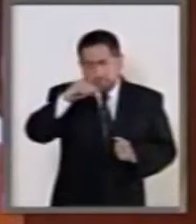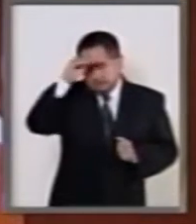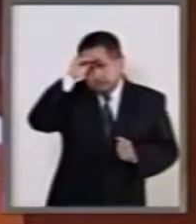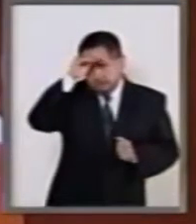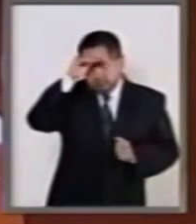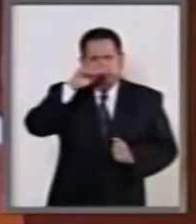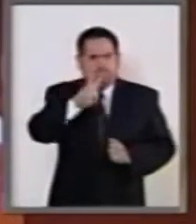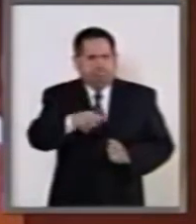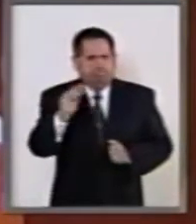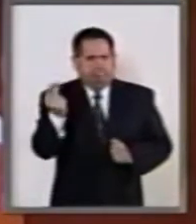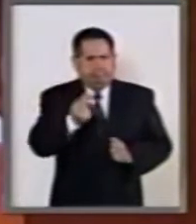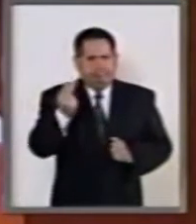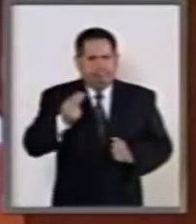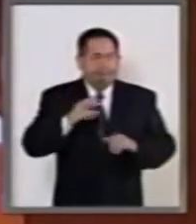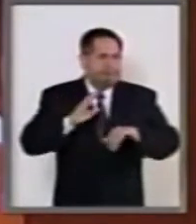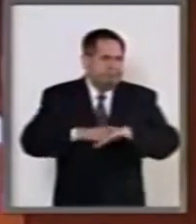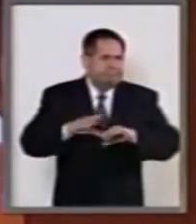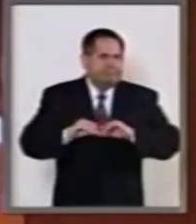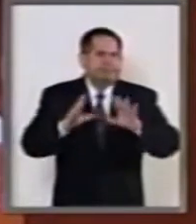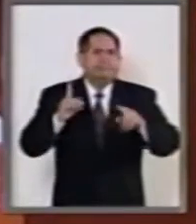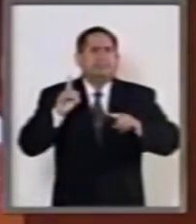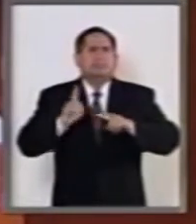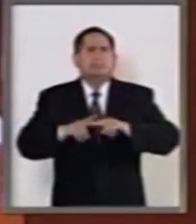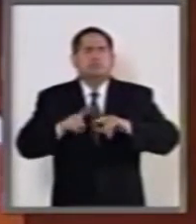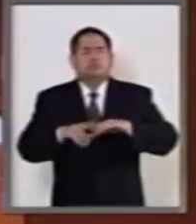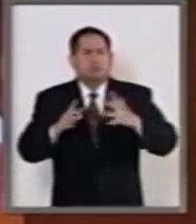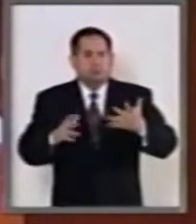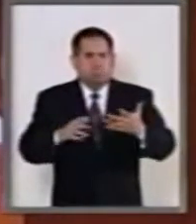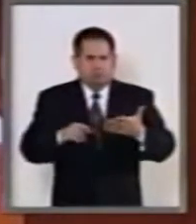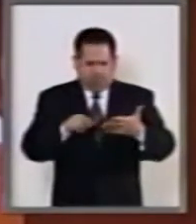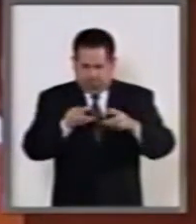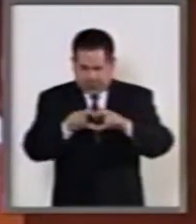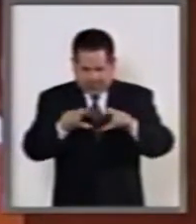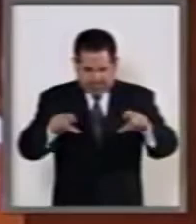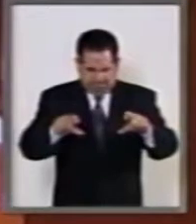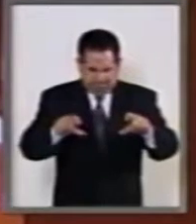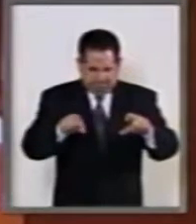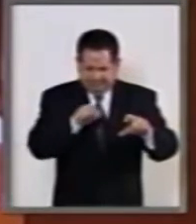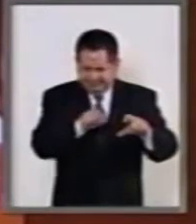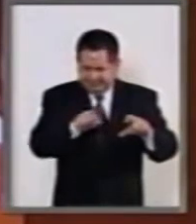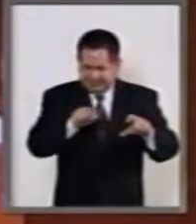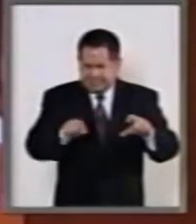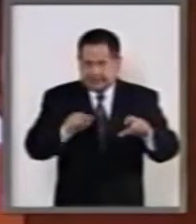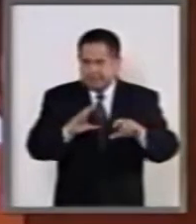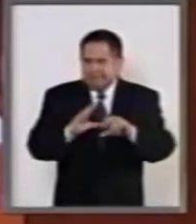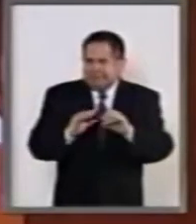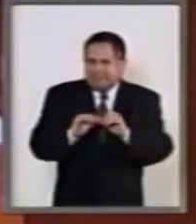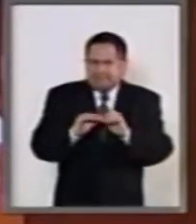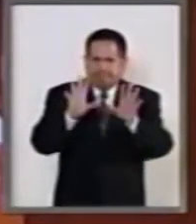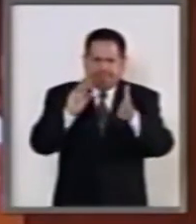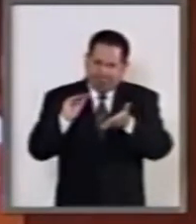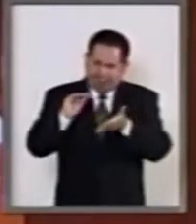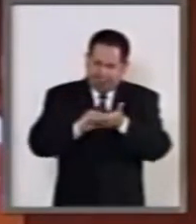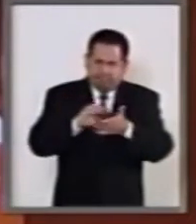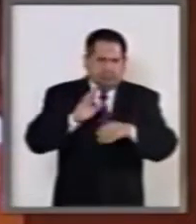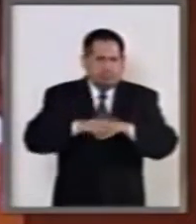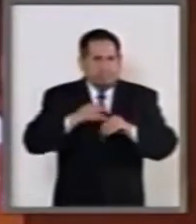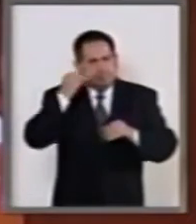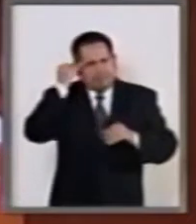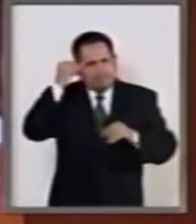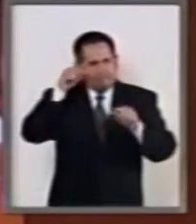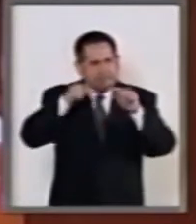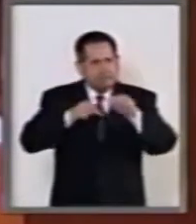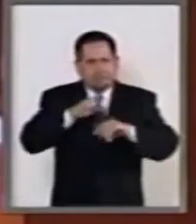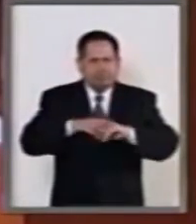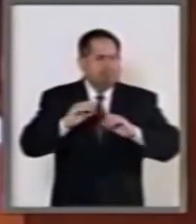consideramos necesario explotar un texto que por lo menos nos permita establecer criterios